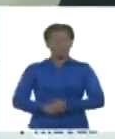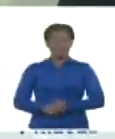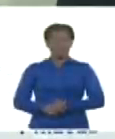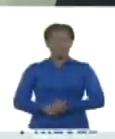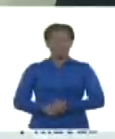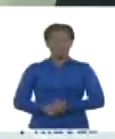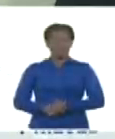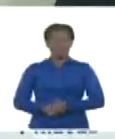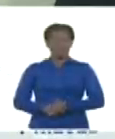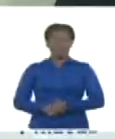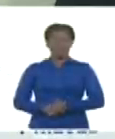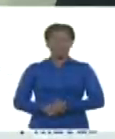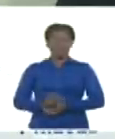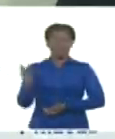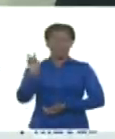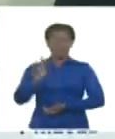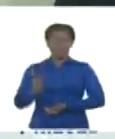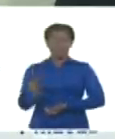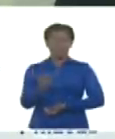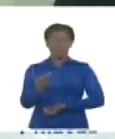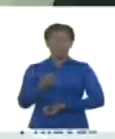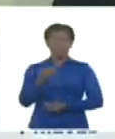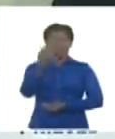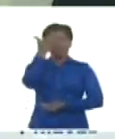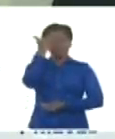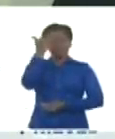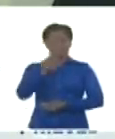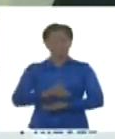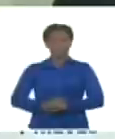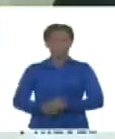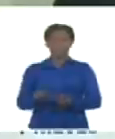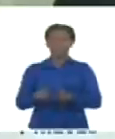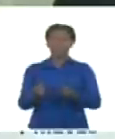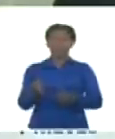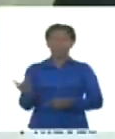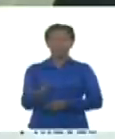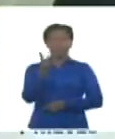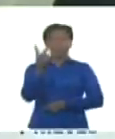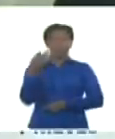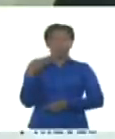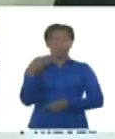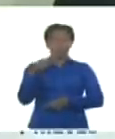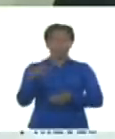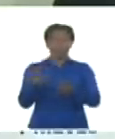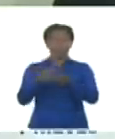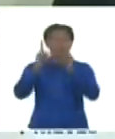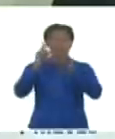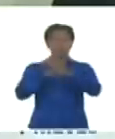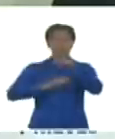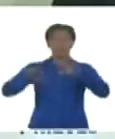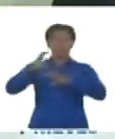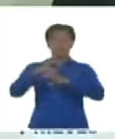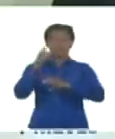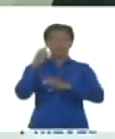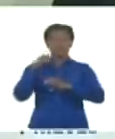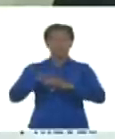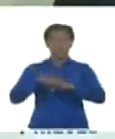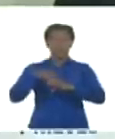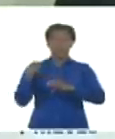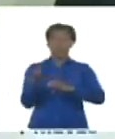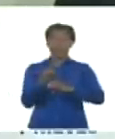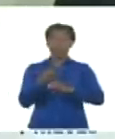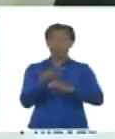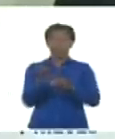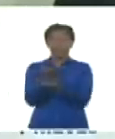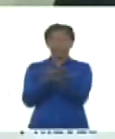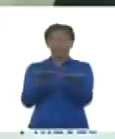y a la República Bolivariana de Venezuela por las excelentes coordinaciones que han posibilitado que nosotros estuviéramos aquí.